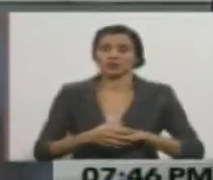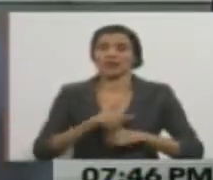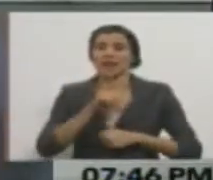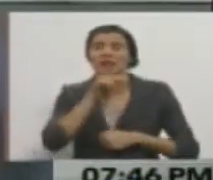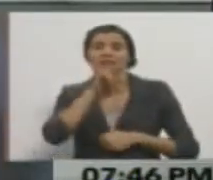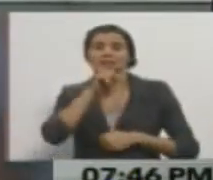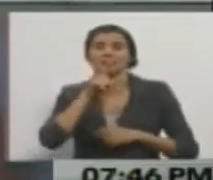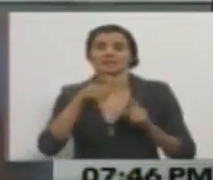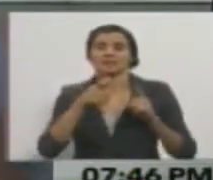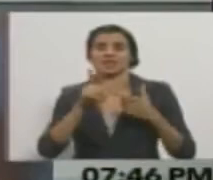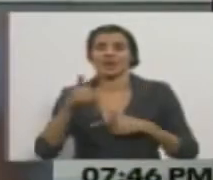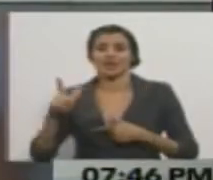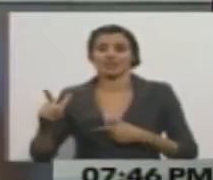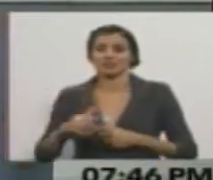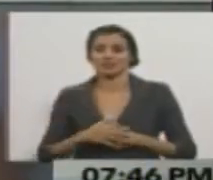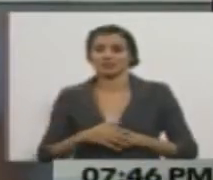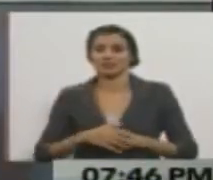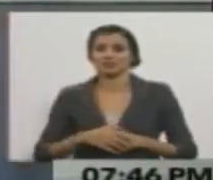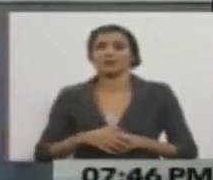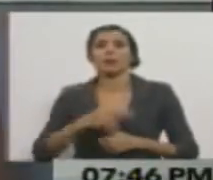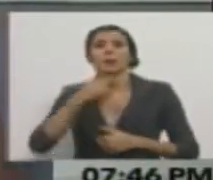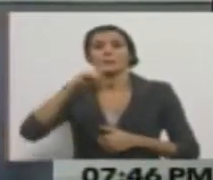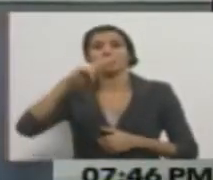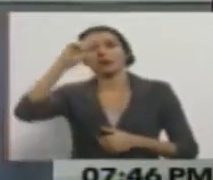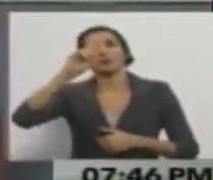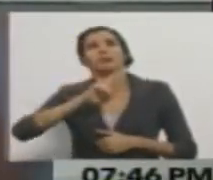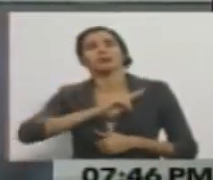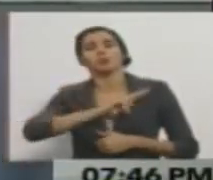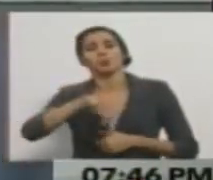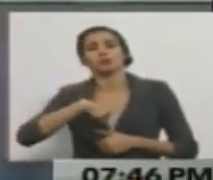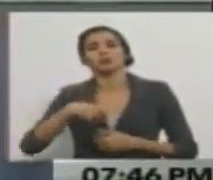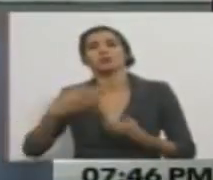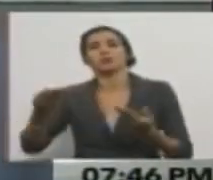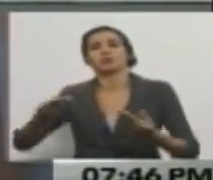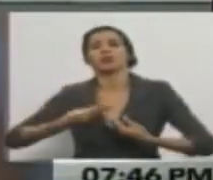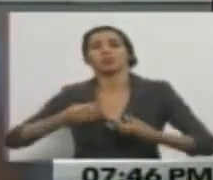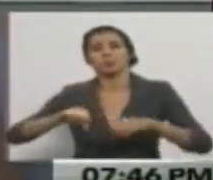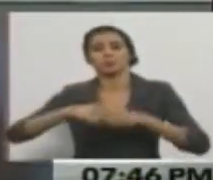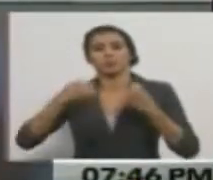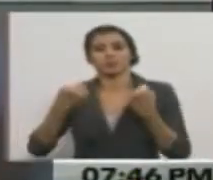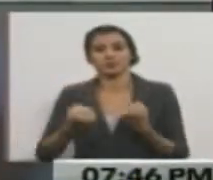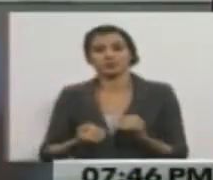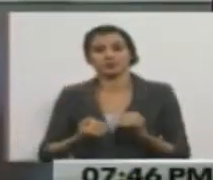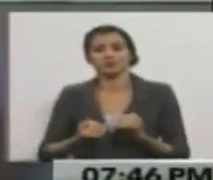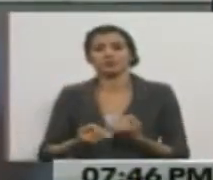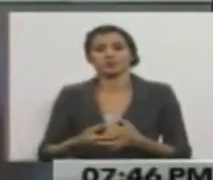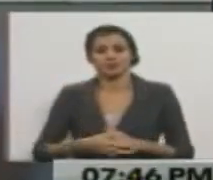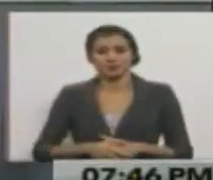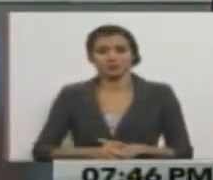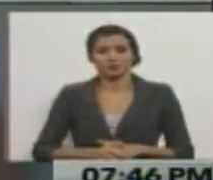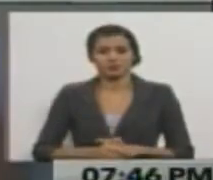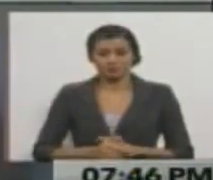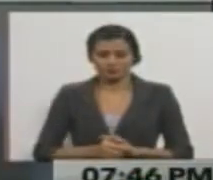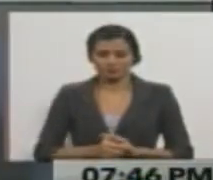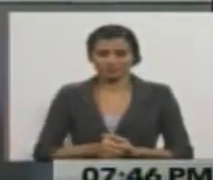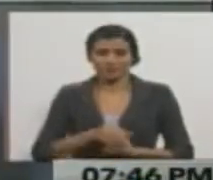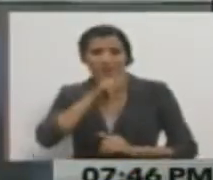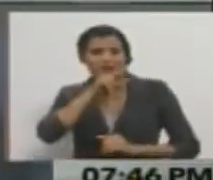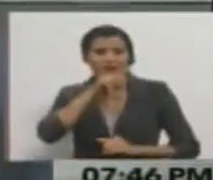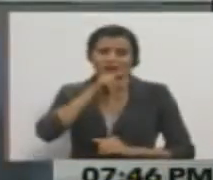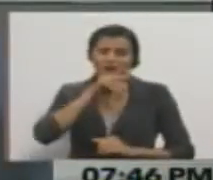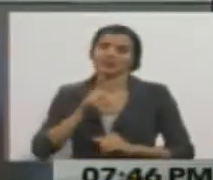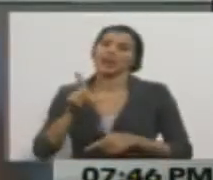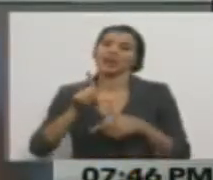terra. Panem nostrum quotidianum da nobis odie. El pan nuestro de cada día,